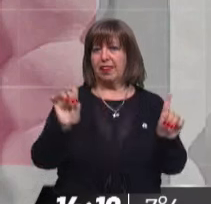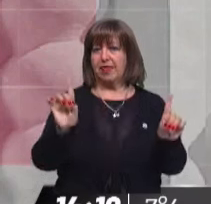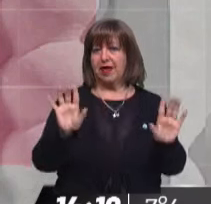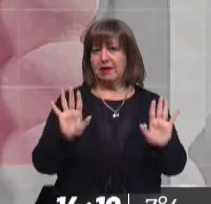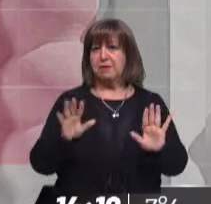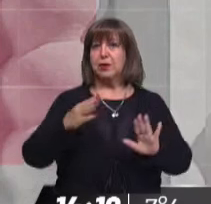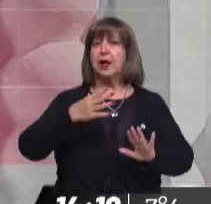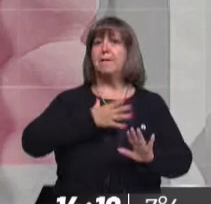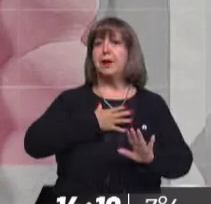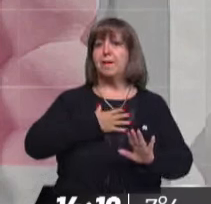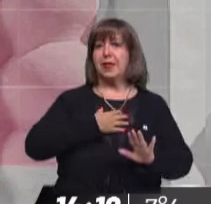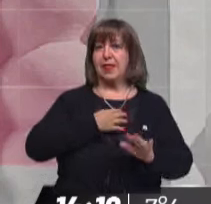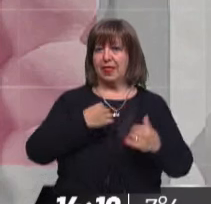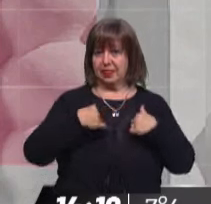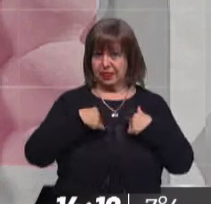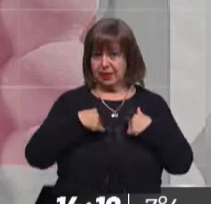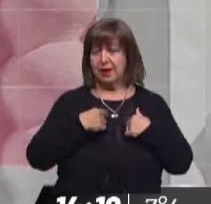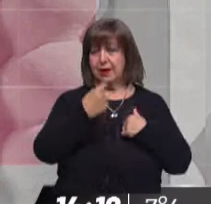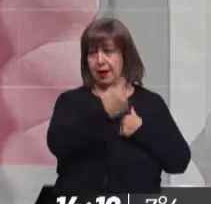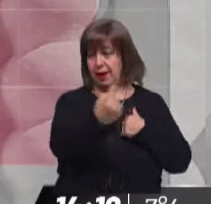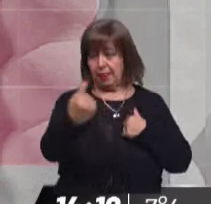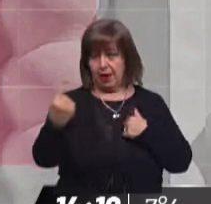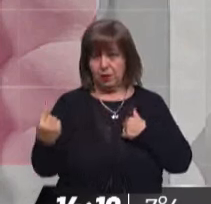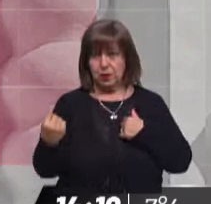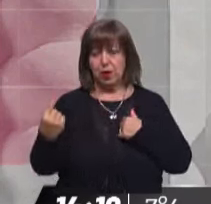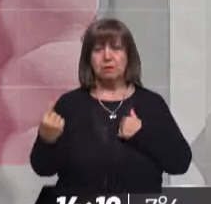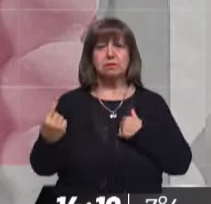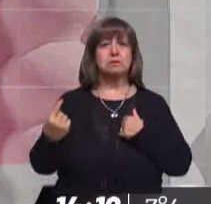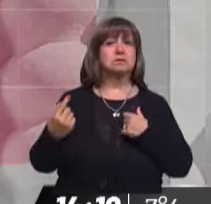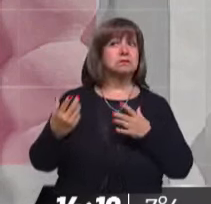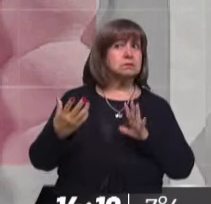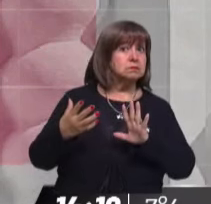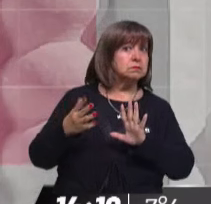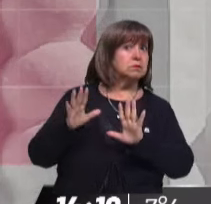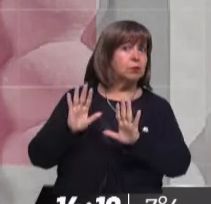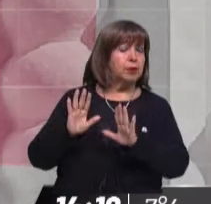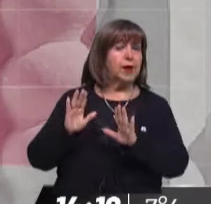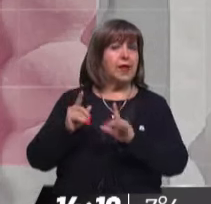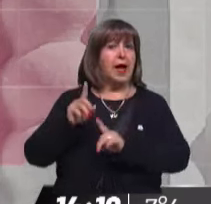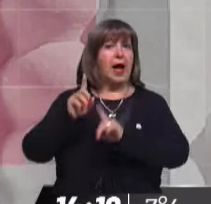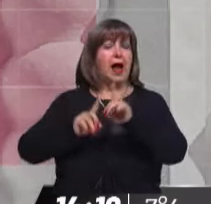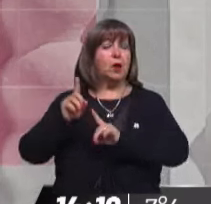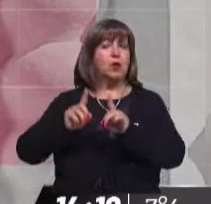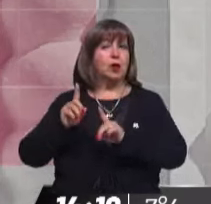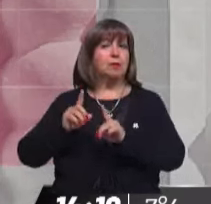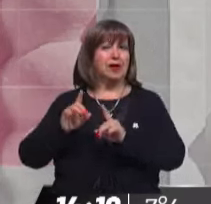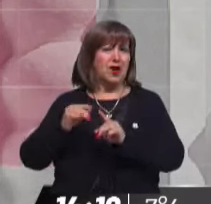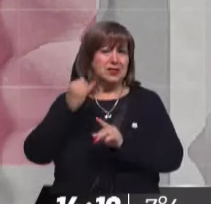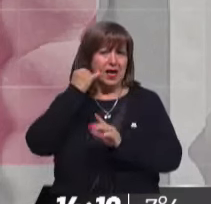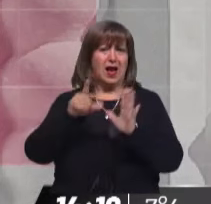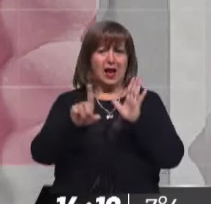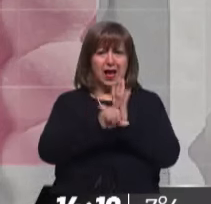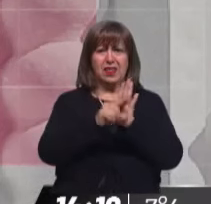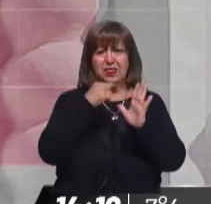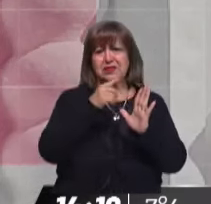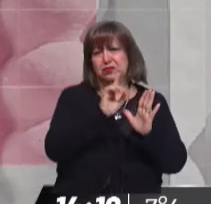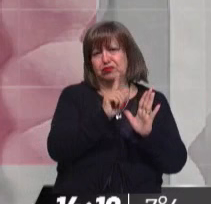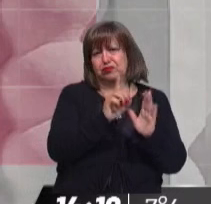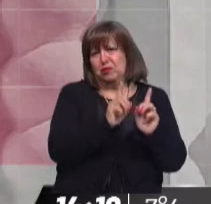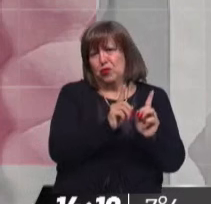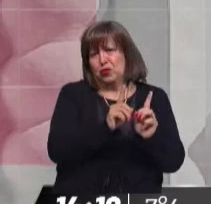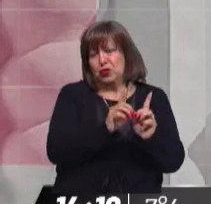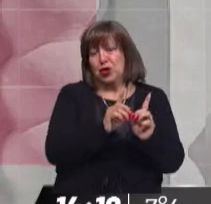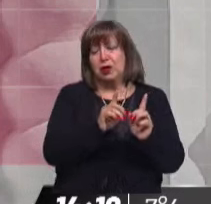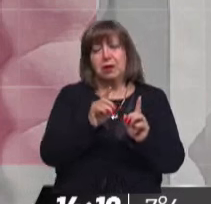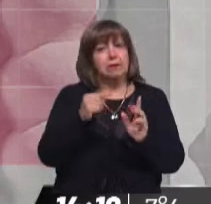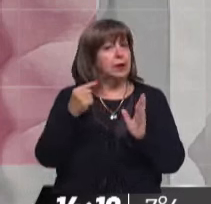leyes. Esto es cierto que en algún momento se puede enajenar por razones, digamos, de interés público, alguna propiedad privada, pero bueno, esto no